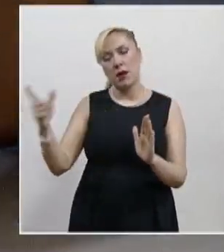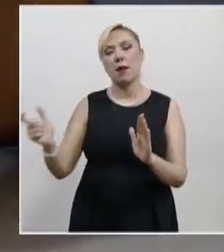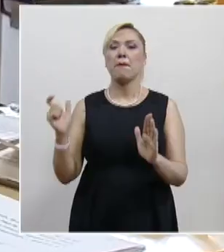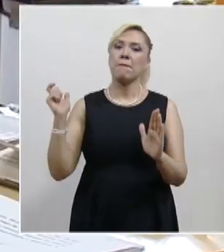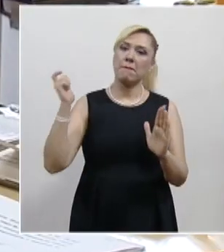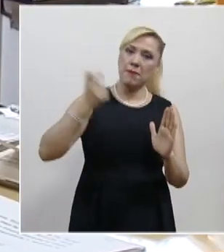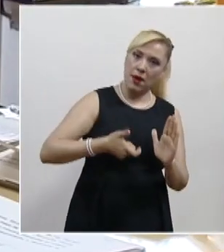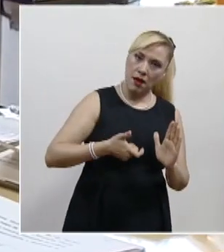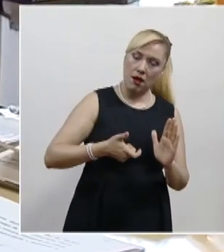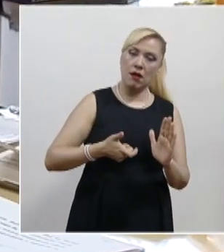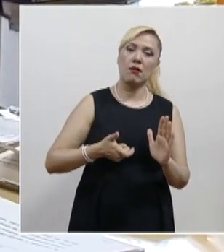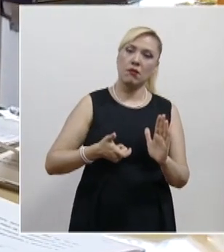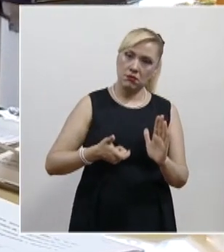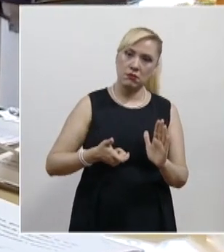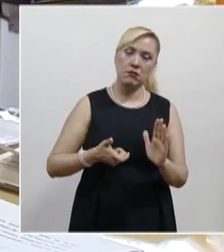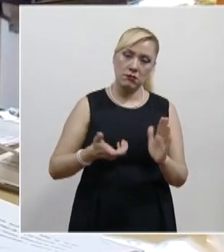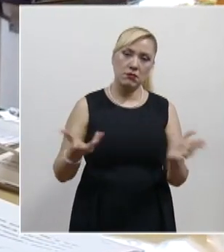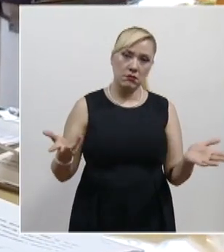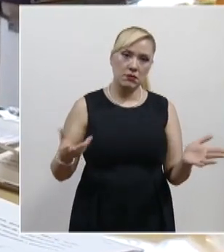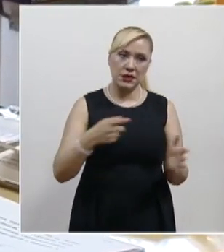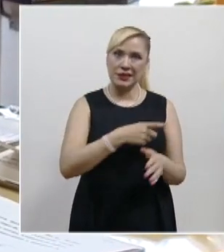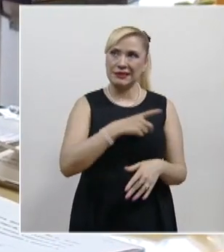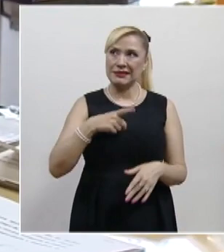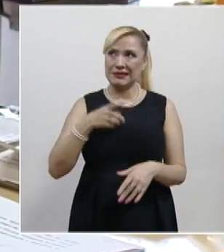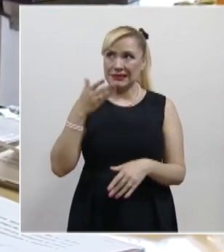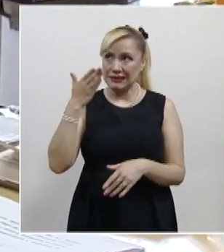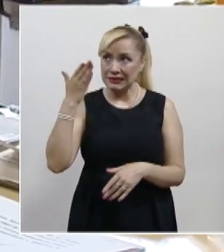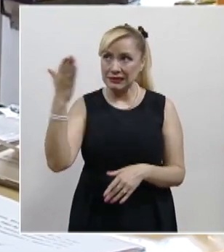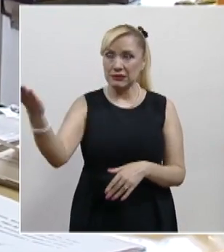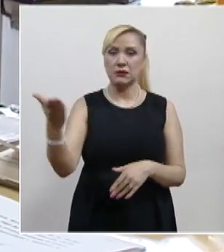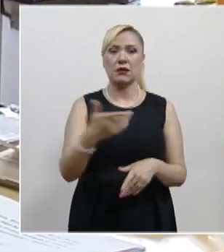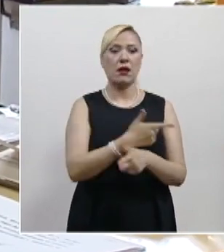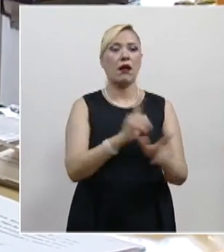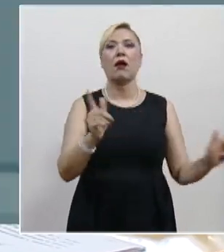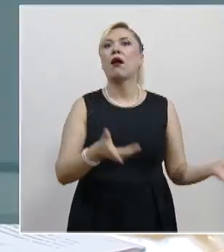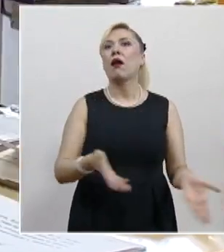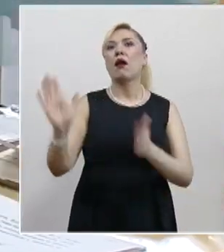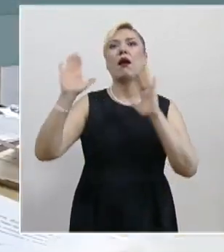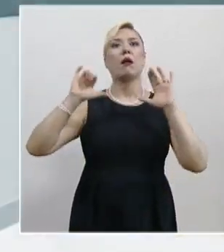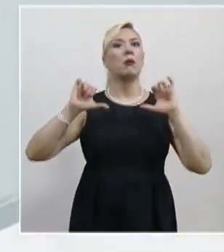persona sentenciada obtenga algún beneficio de libertad.